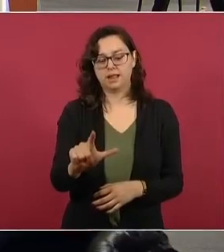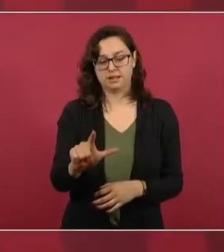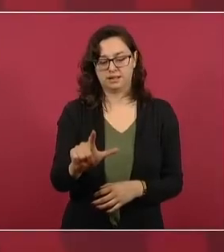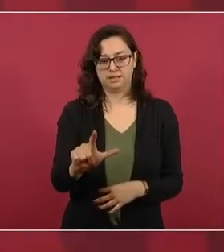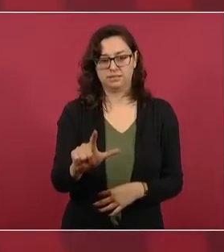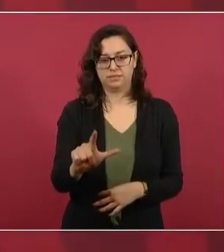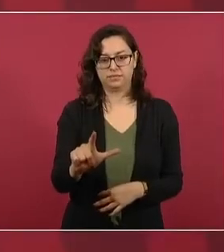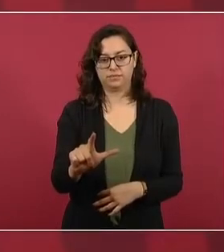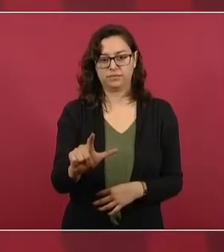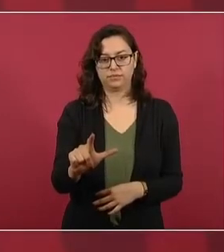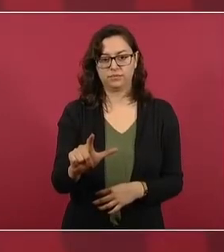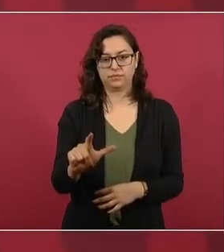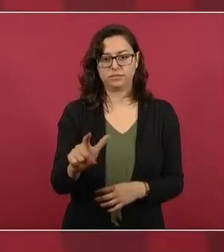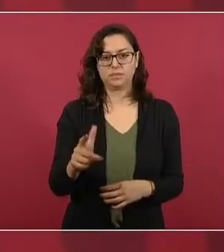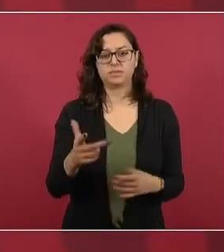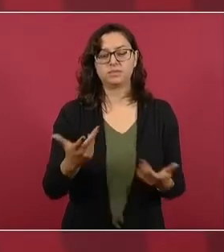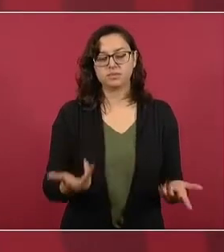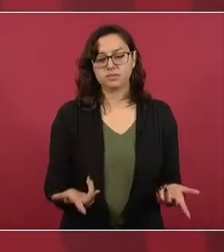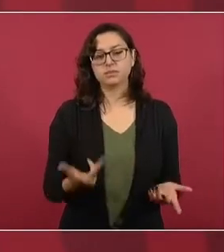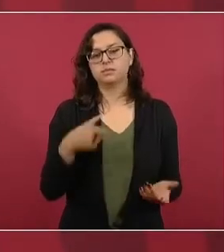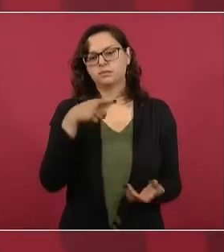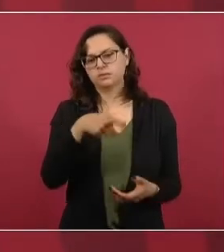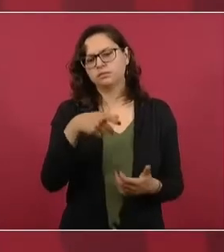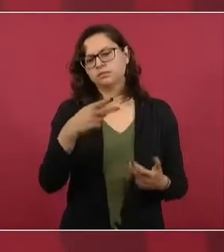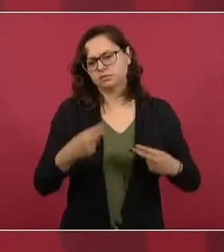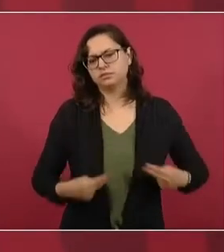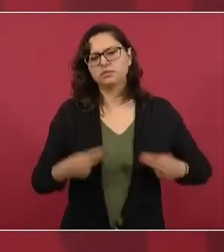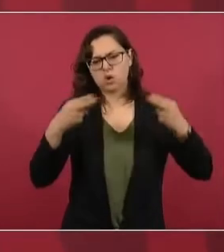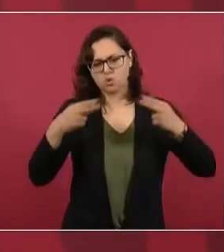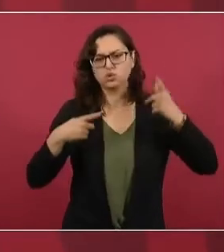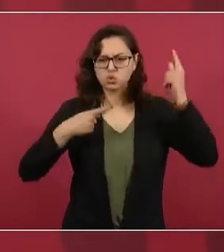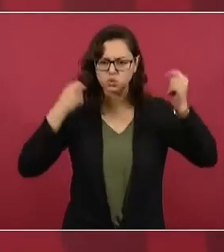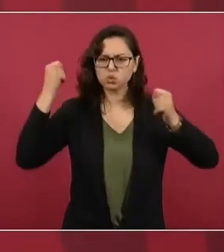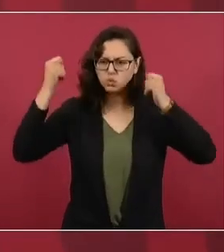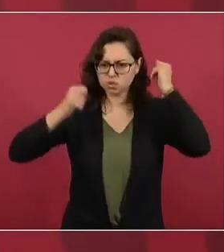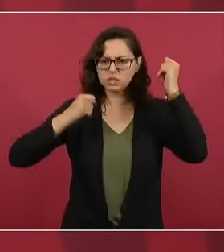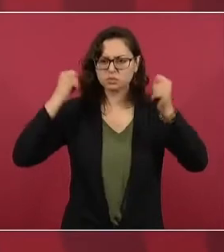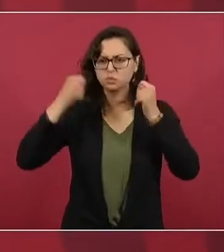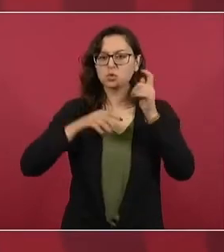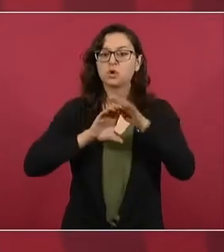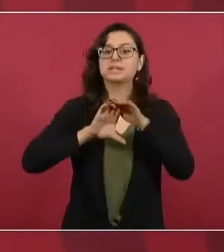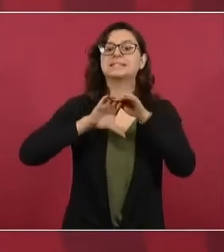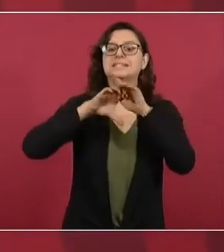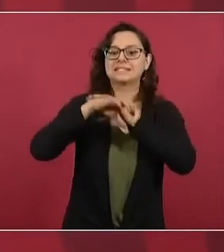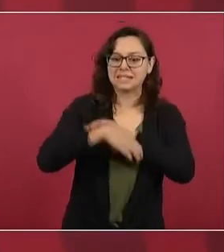de los turistas que llegan a ver cenotes.